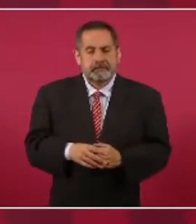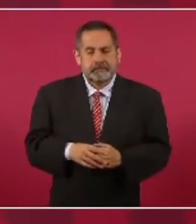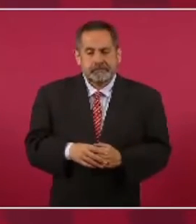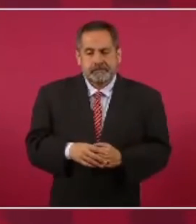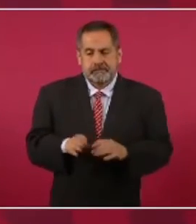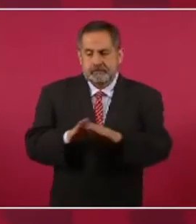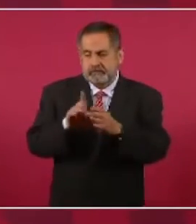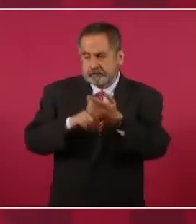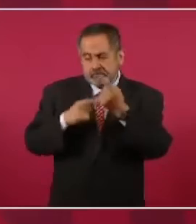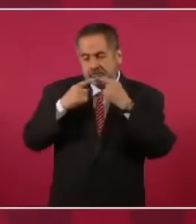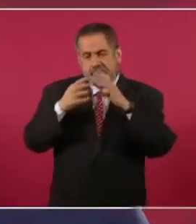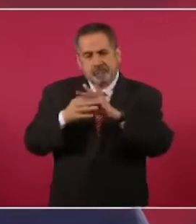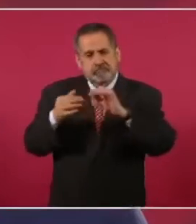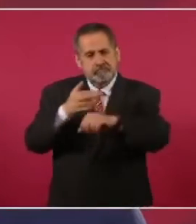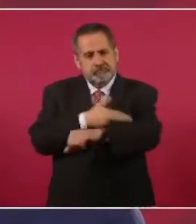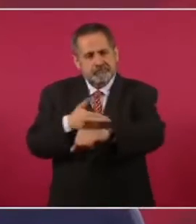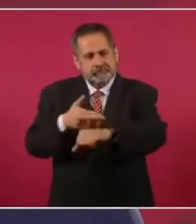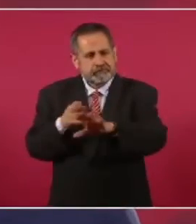sin exagerar,